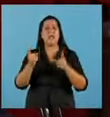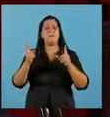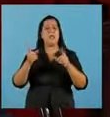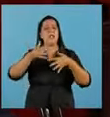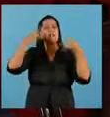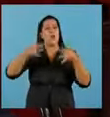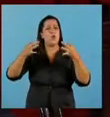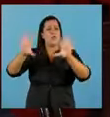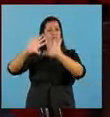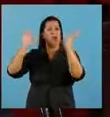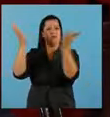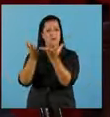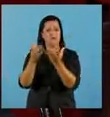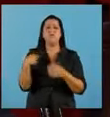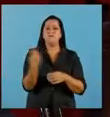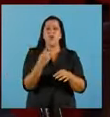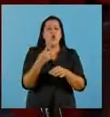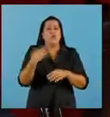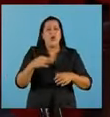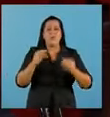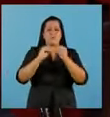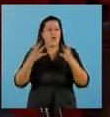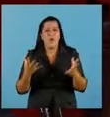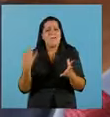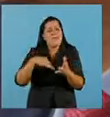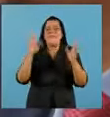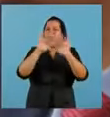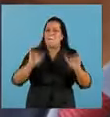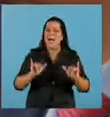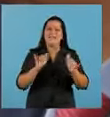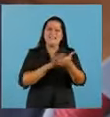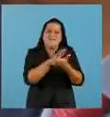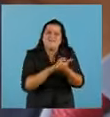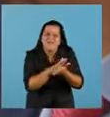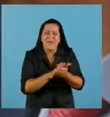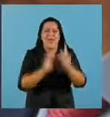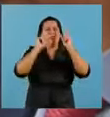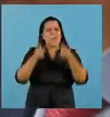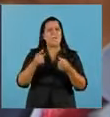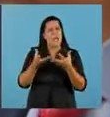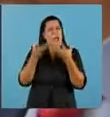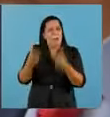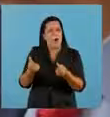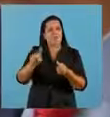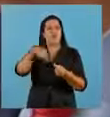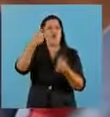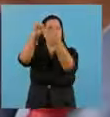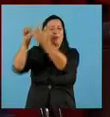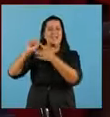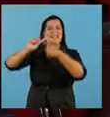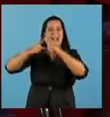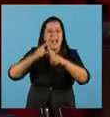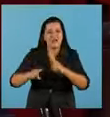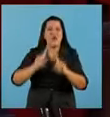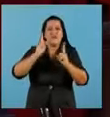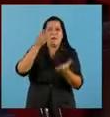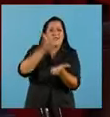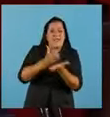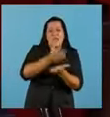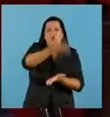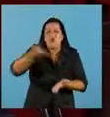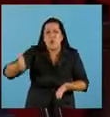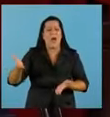internacionales. La solución pacífica de controversias, el apoyo al multilateralismo, el respeto al derecho internacional y a los derechos